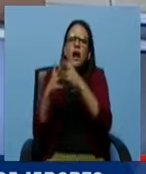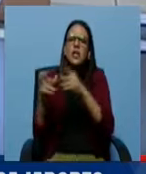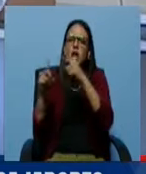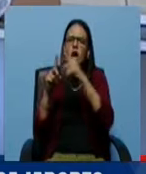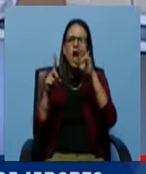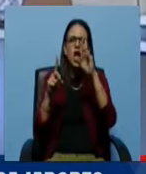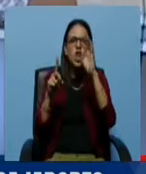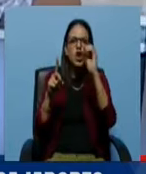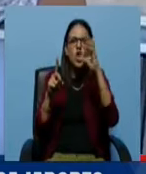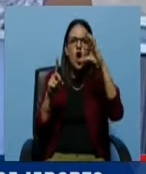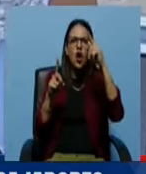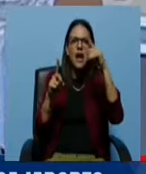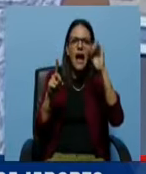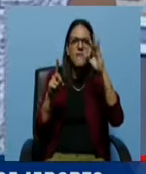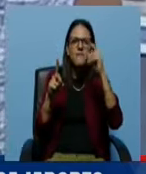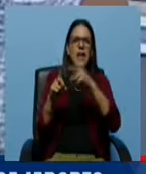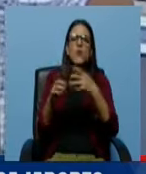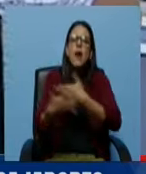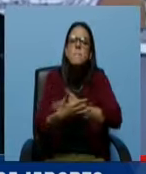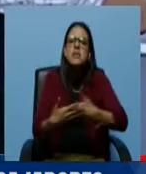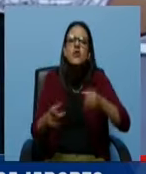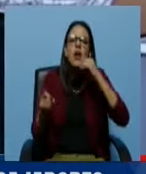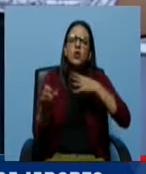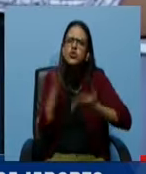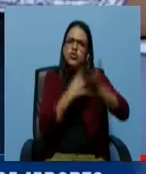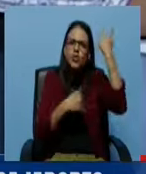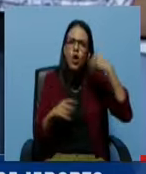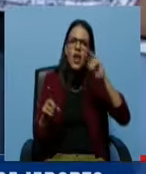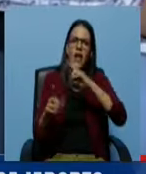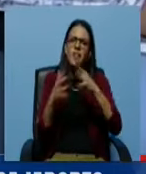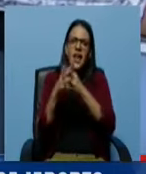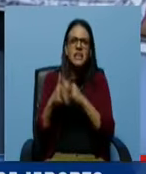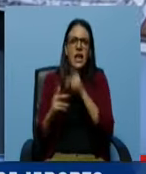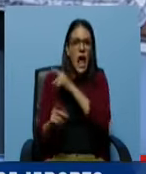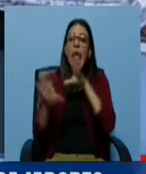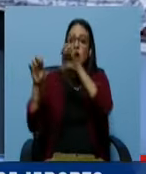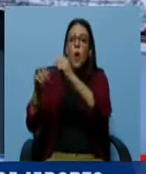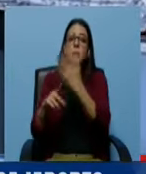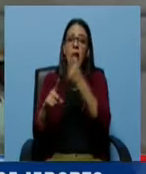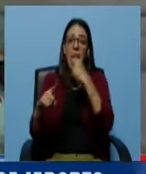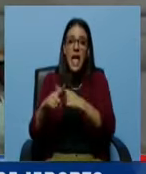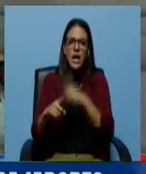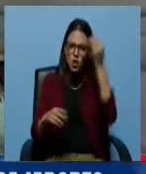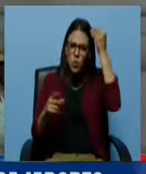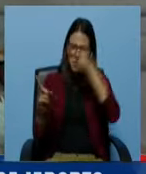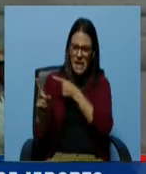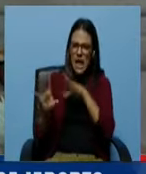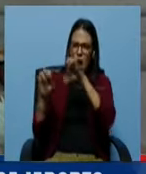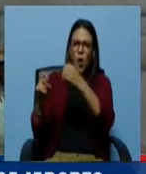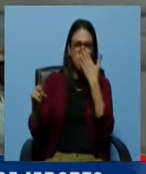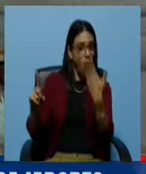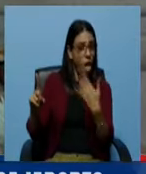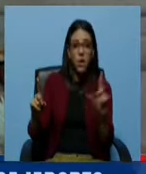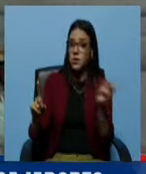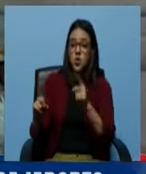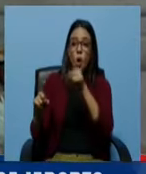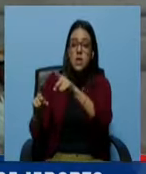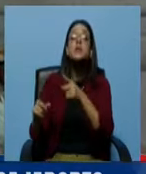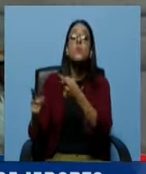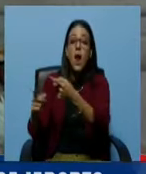Rockefeller no iba a comprar unas tierras que no sirvieran, ¿verdad? Esas